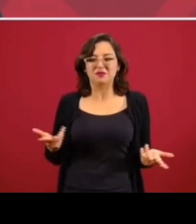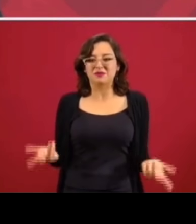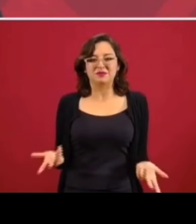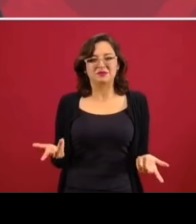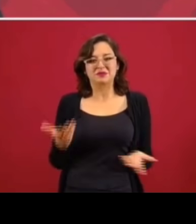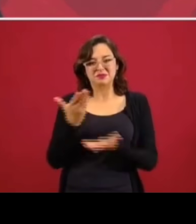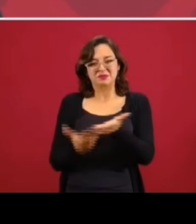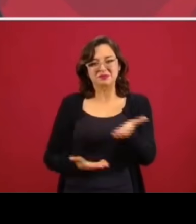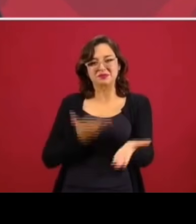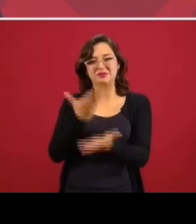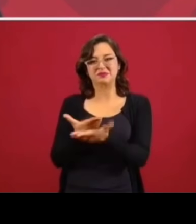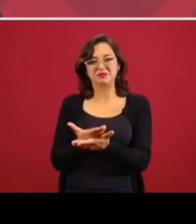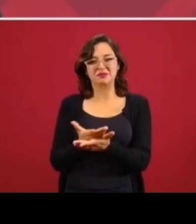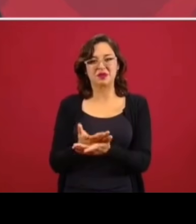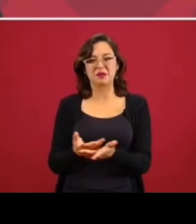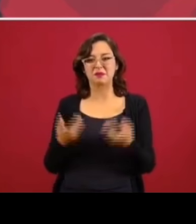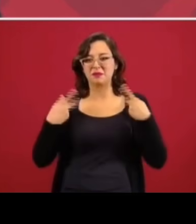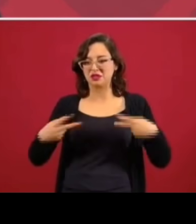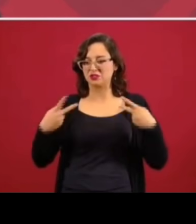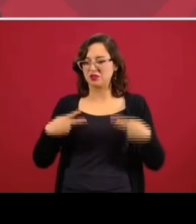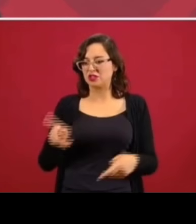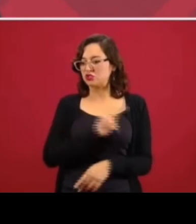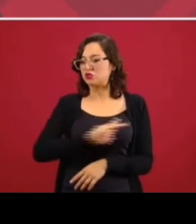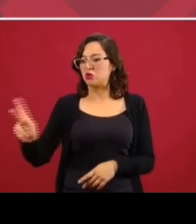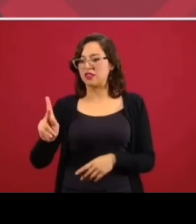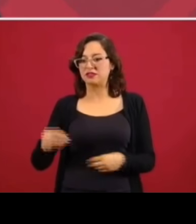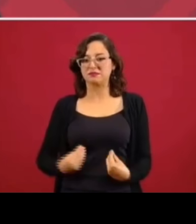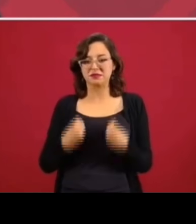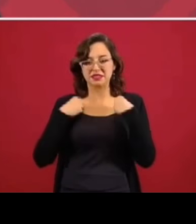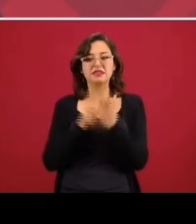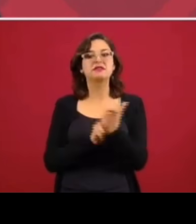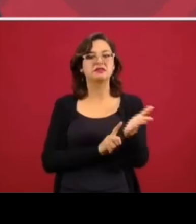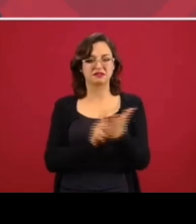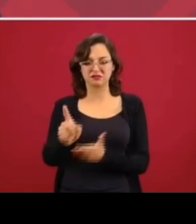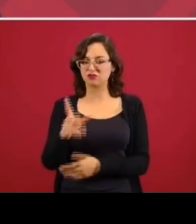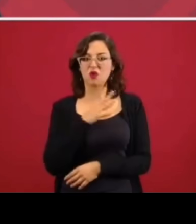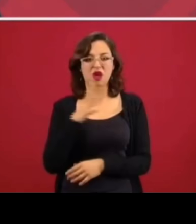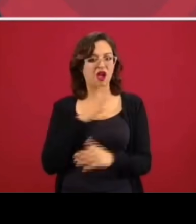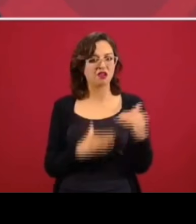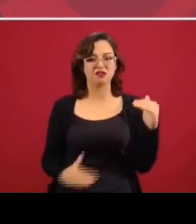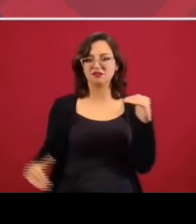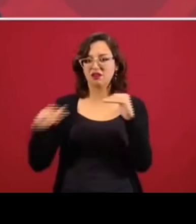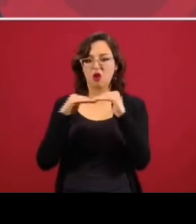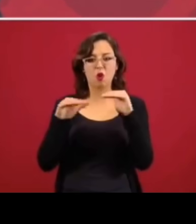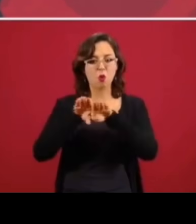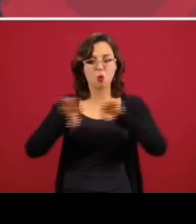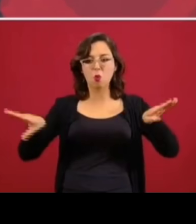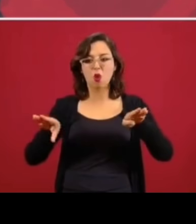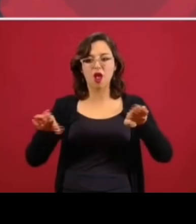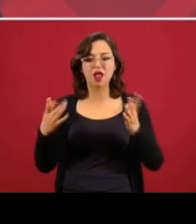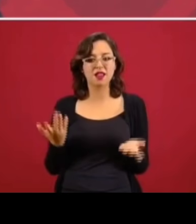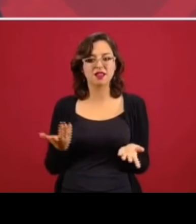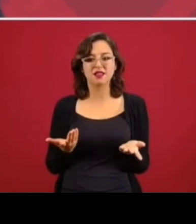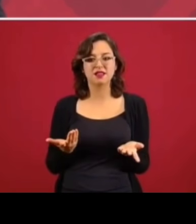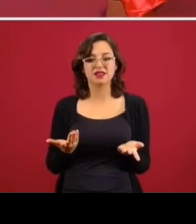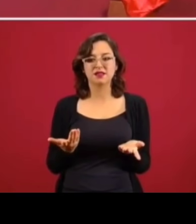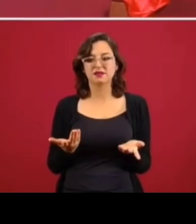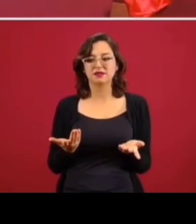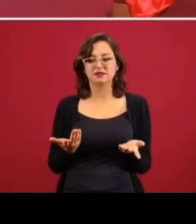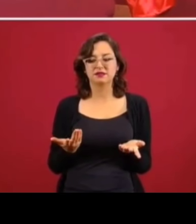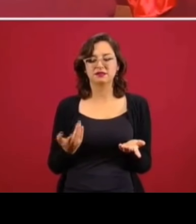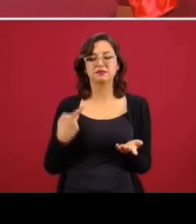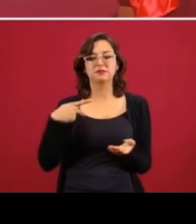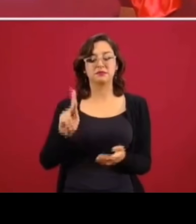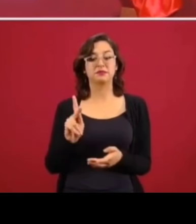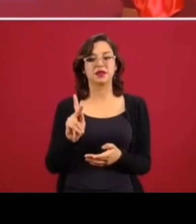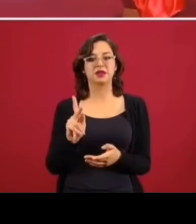planteamos que todos tenemos derecho a la vida? que es un asunto, además,